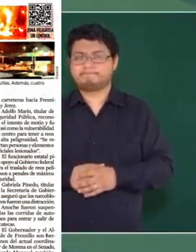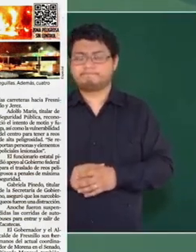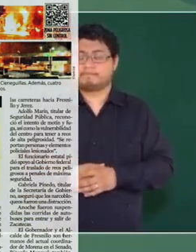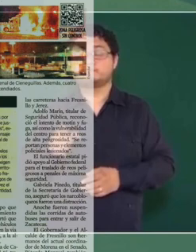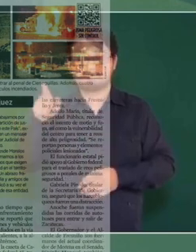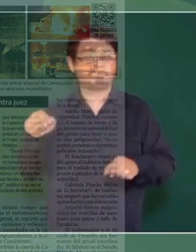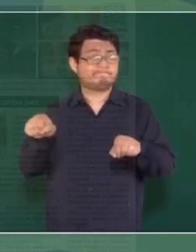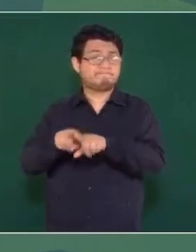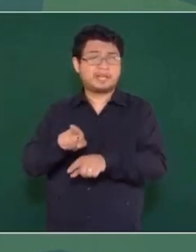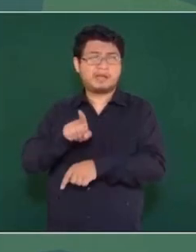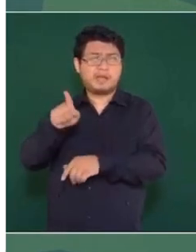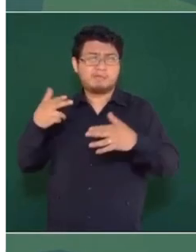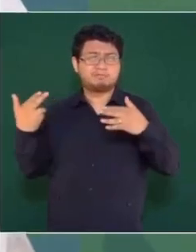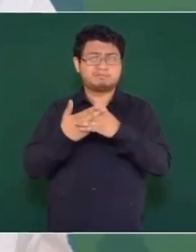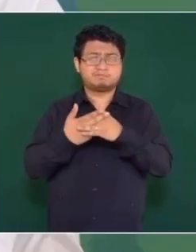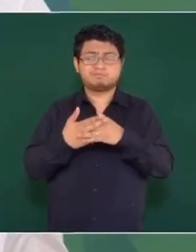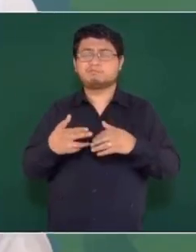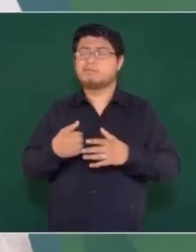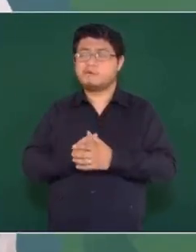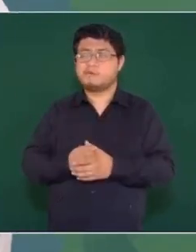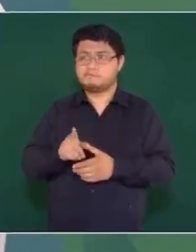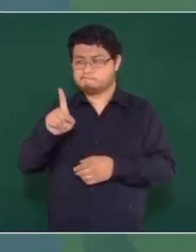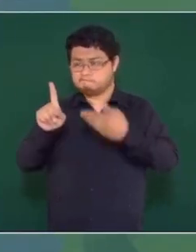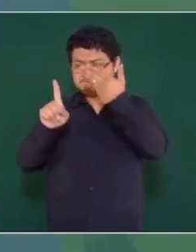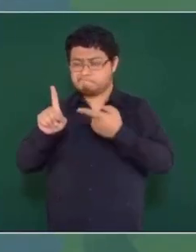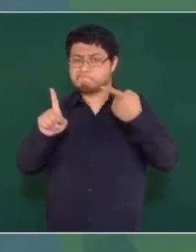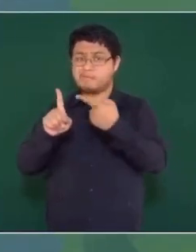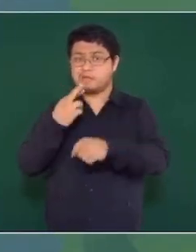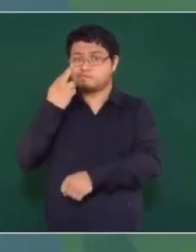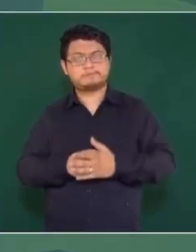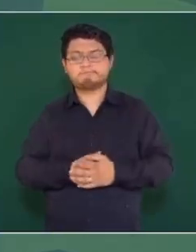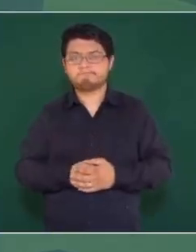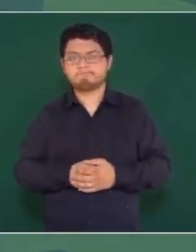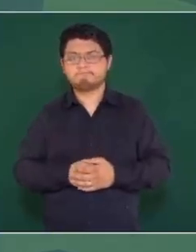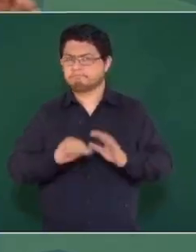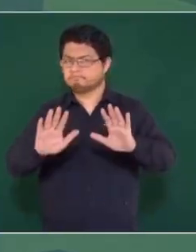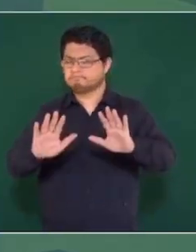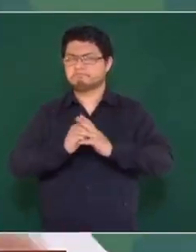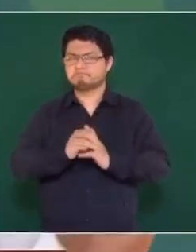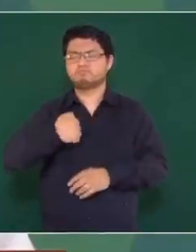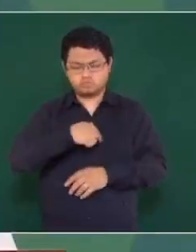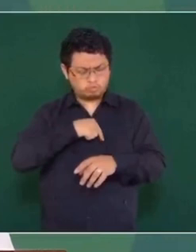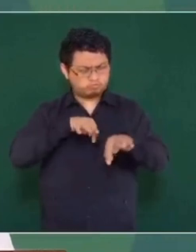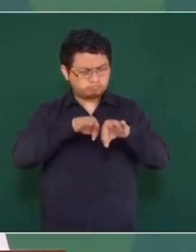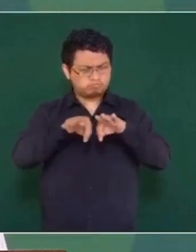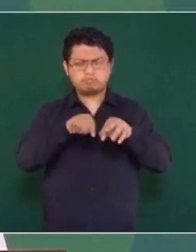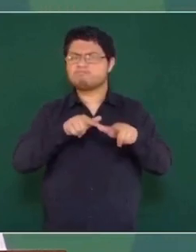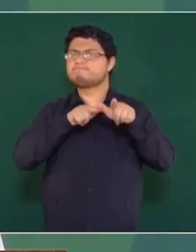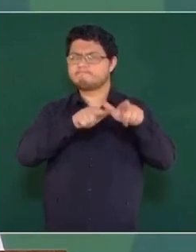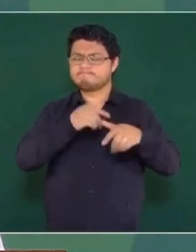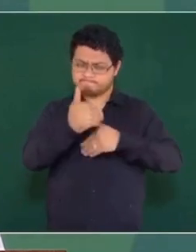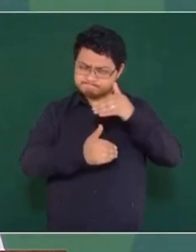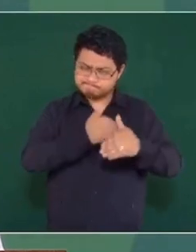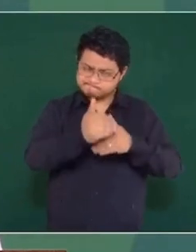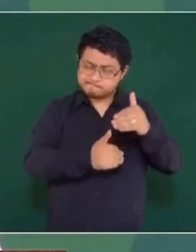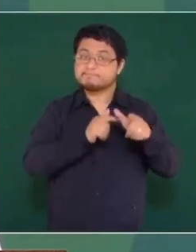ahí se asesinó al responsable de la Guardia Nacional. Estamos trabajando, se está